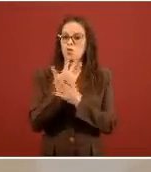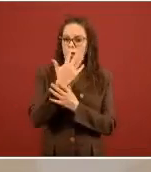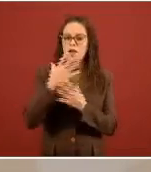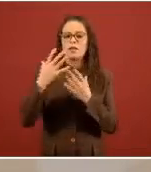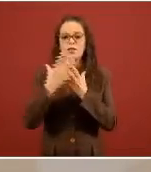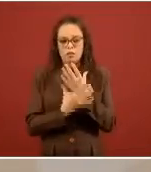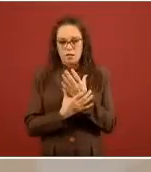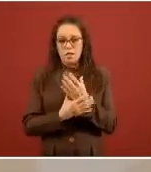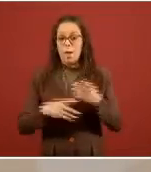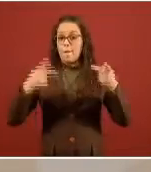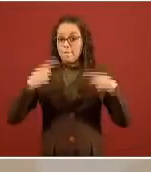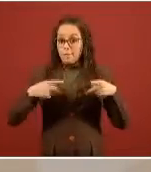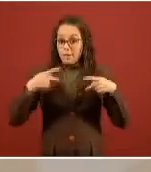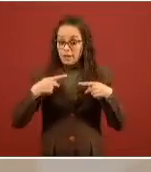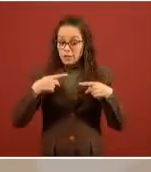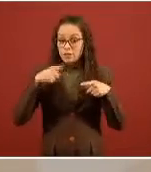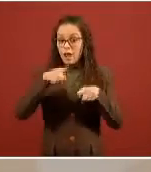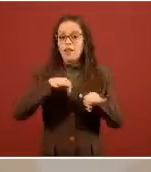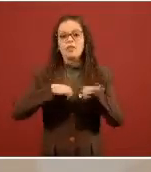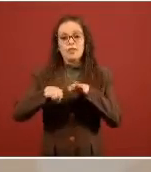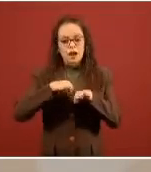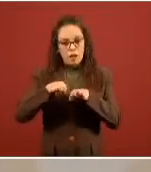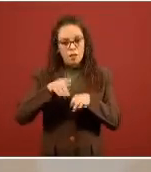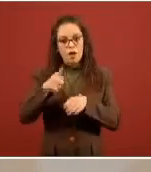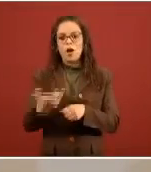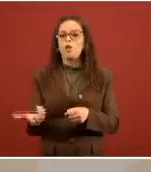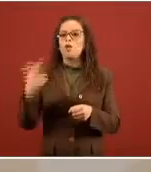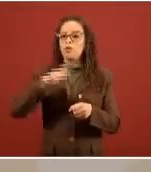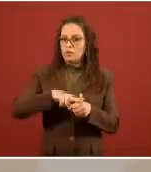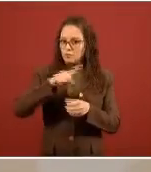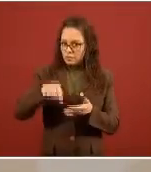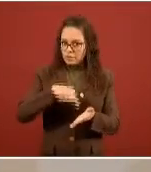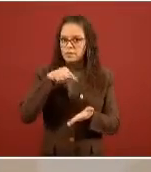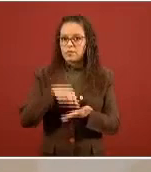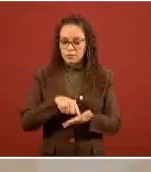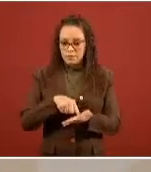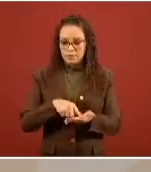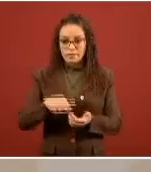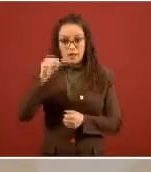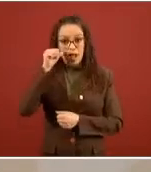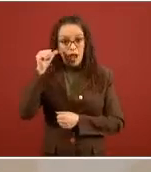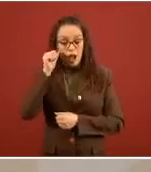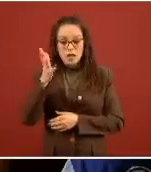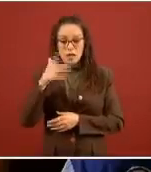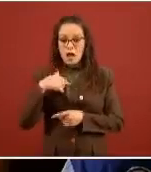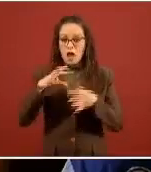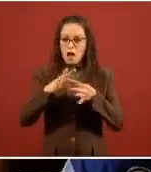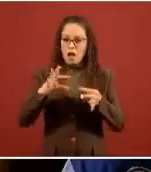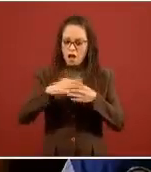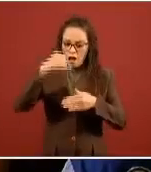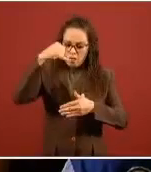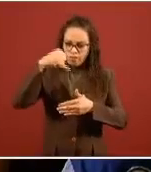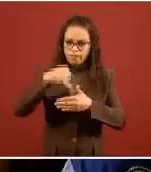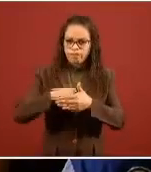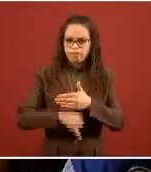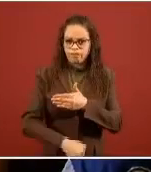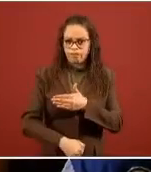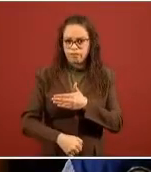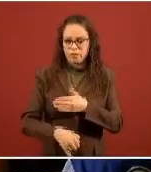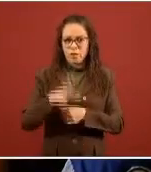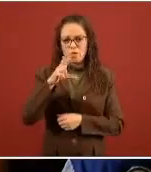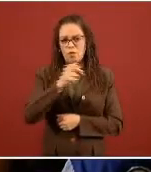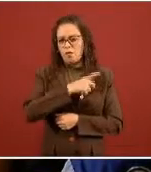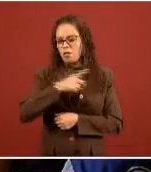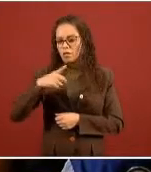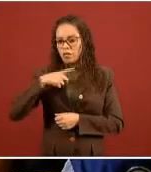del personal de salud. Ayer hablé con detalle de lo inadecuado que es pensar que en la comunidad